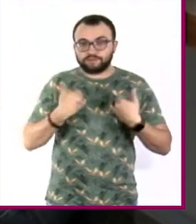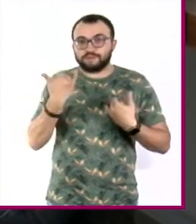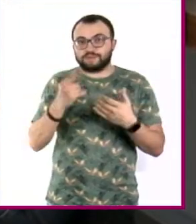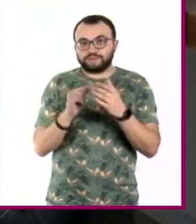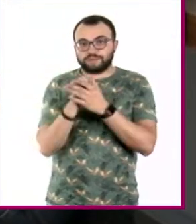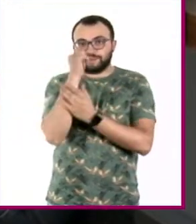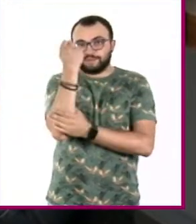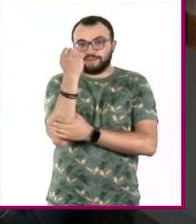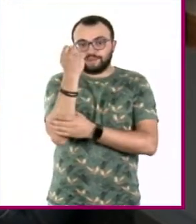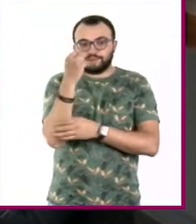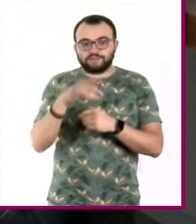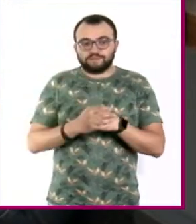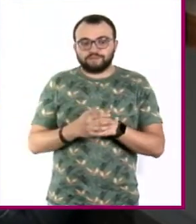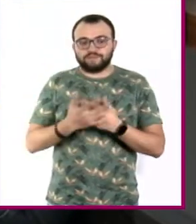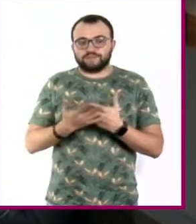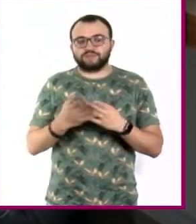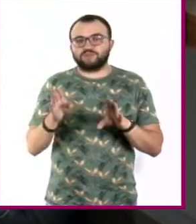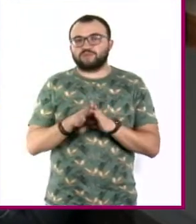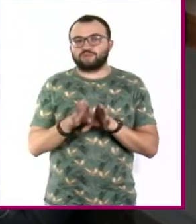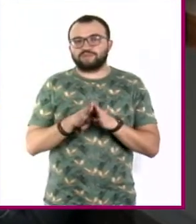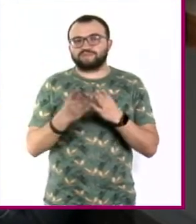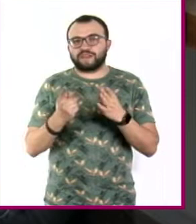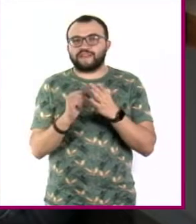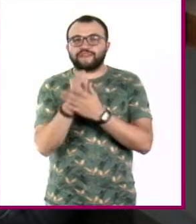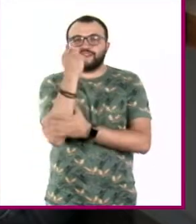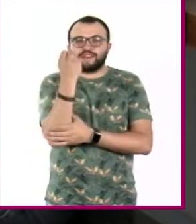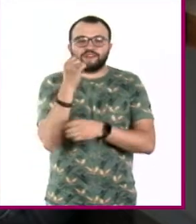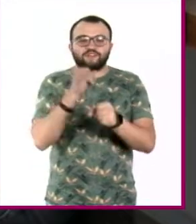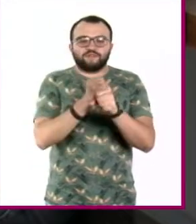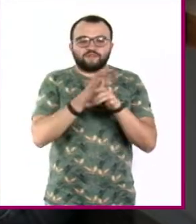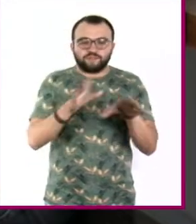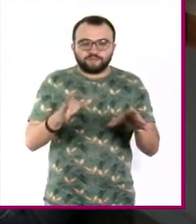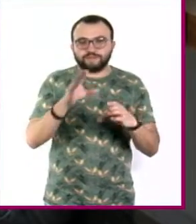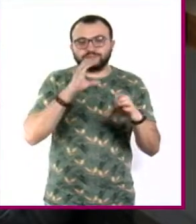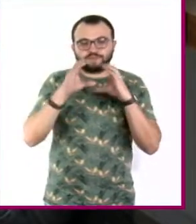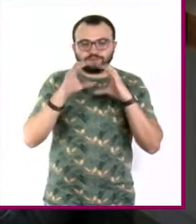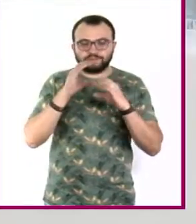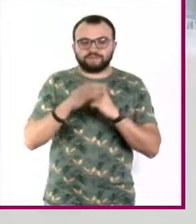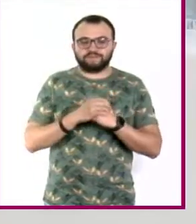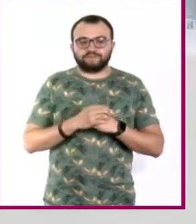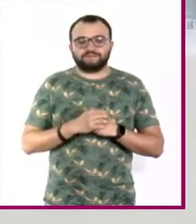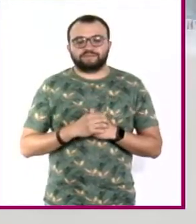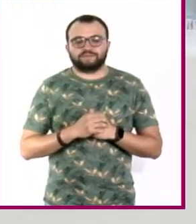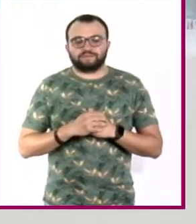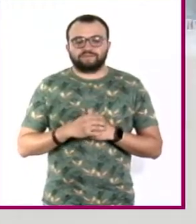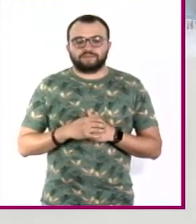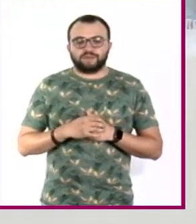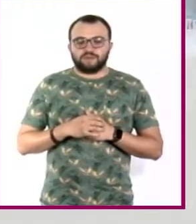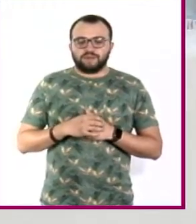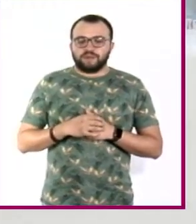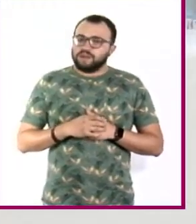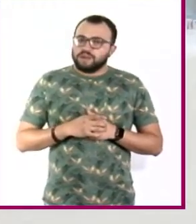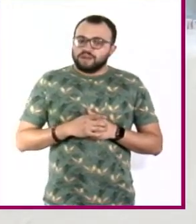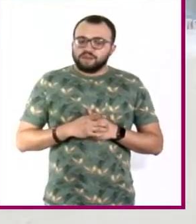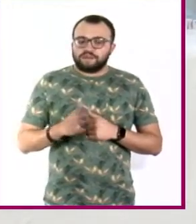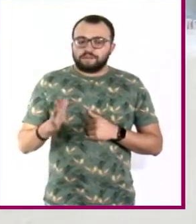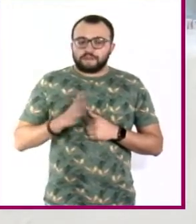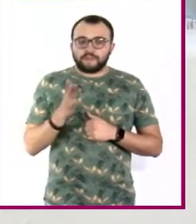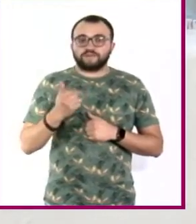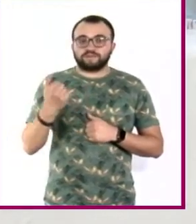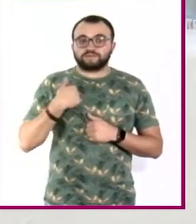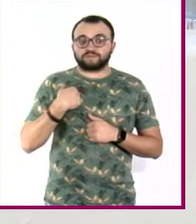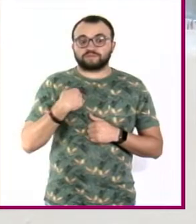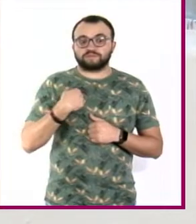tecnologías digitales, o sea, las tecnologías de la información y la comunicación. Ah, caray. Pues esto me remite